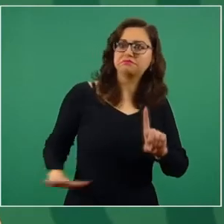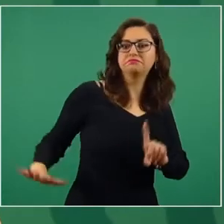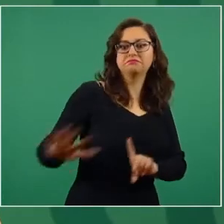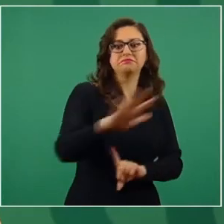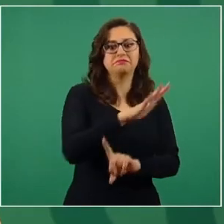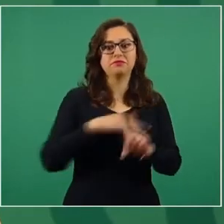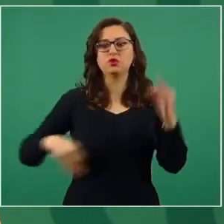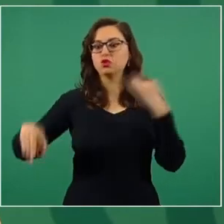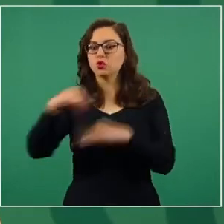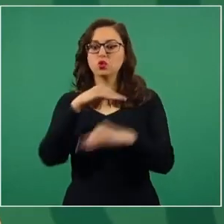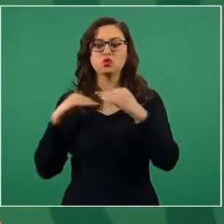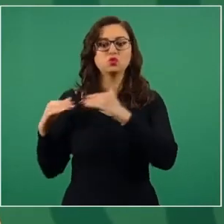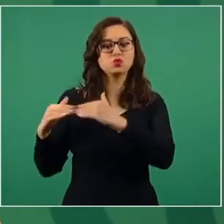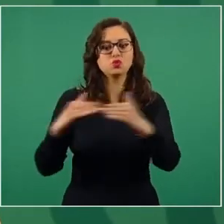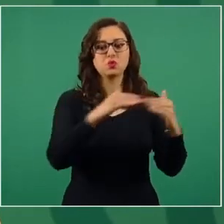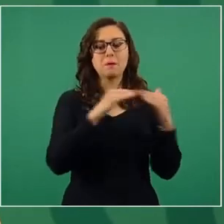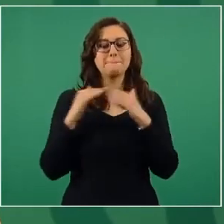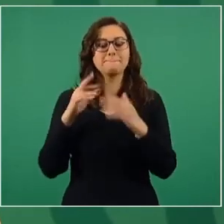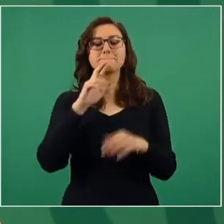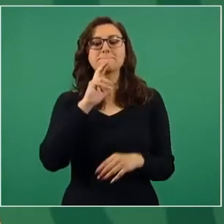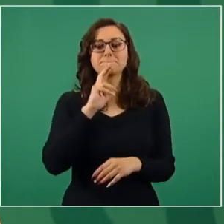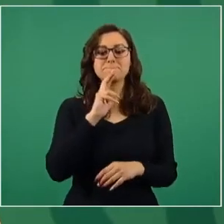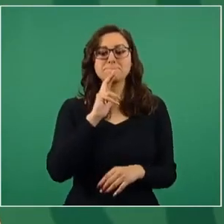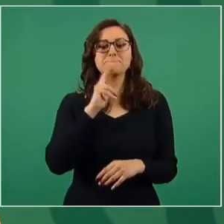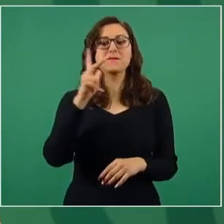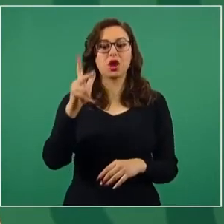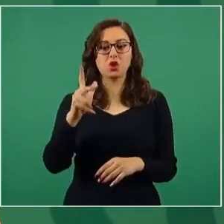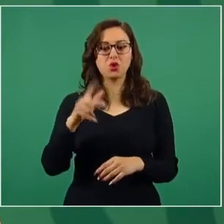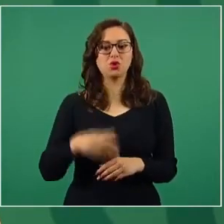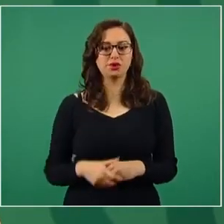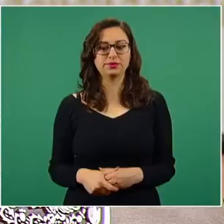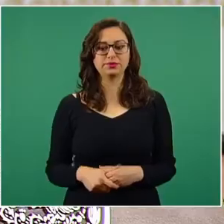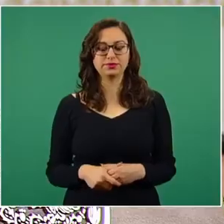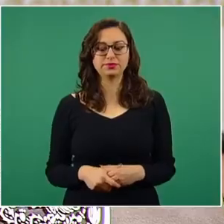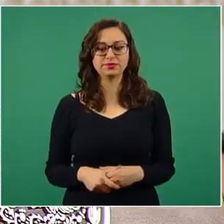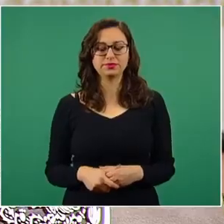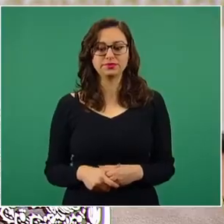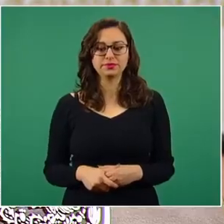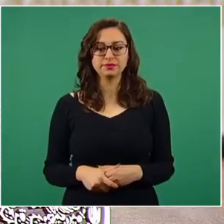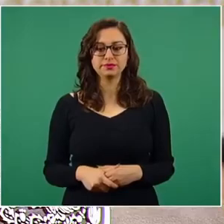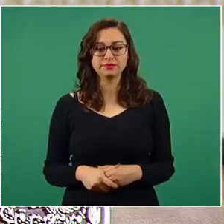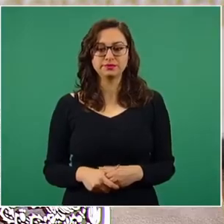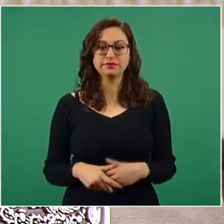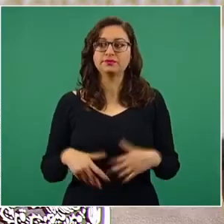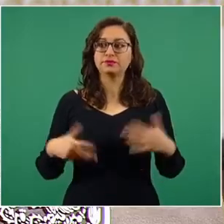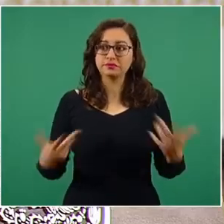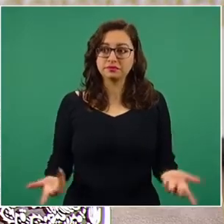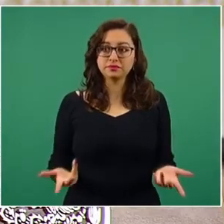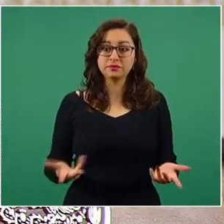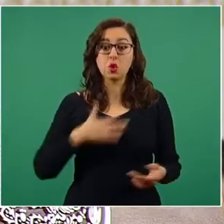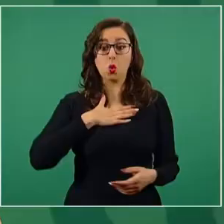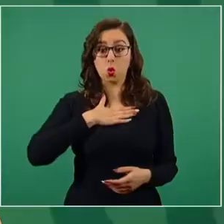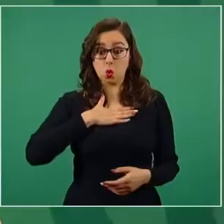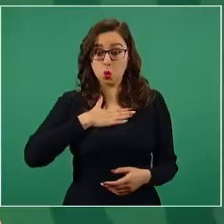mejor y no olvidar que la justicia es lo que permite que haya paz.